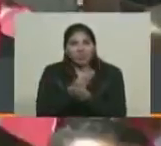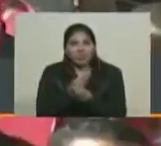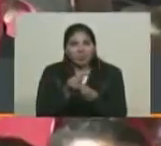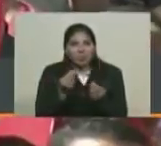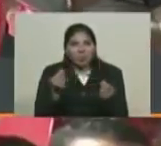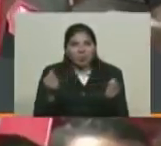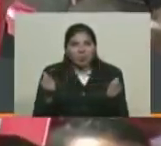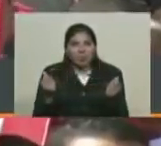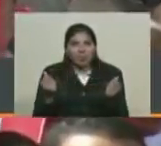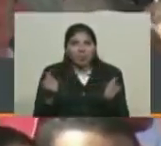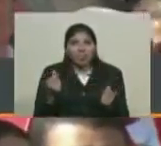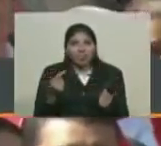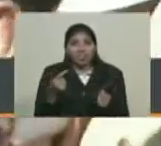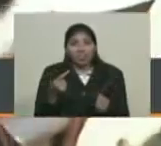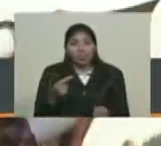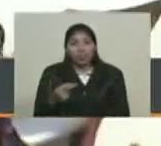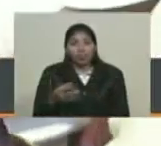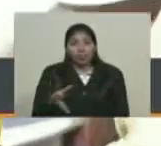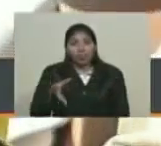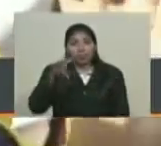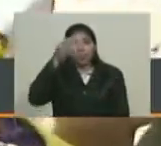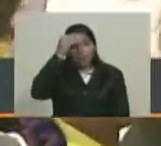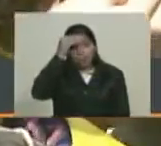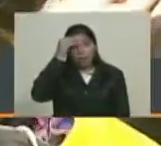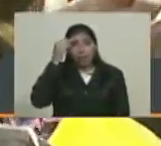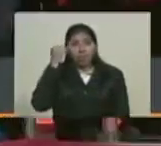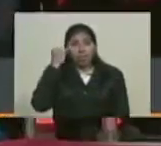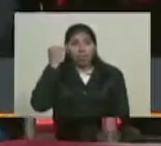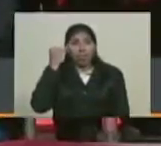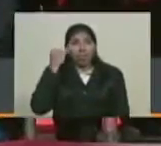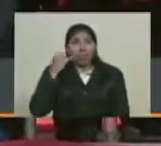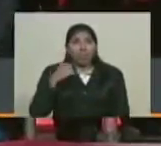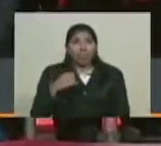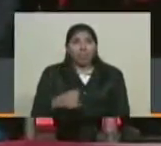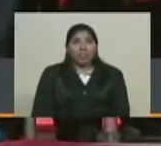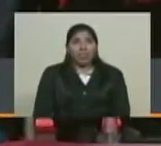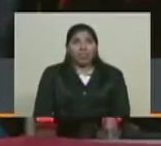Y te entre bien la idea que he